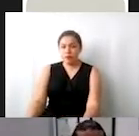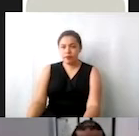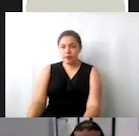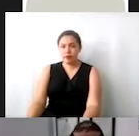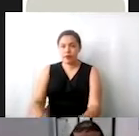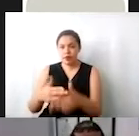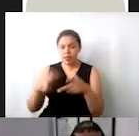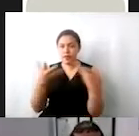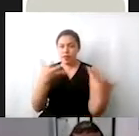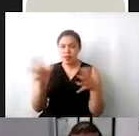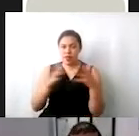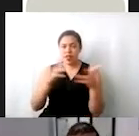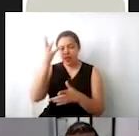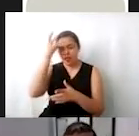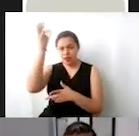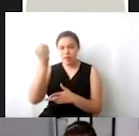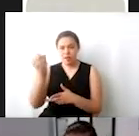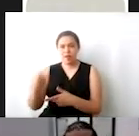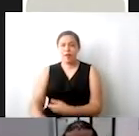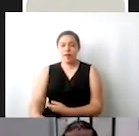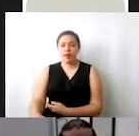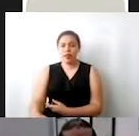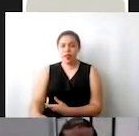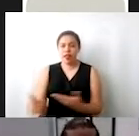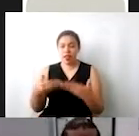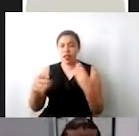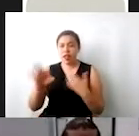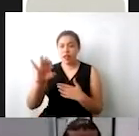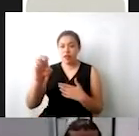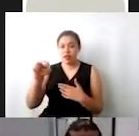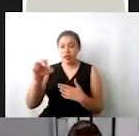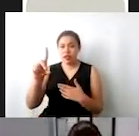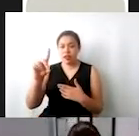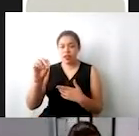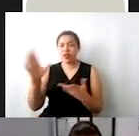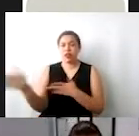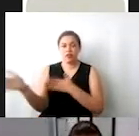aproximación a la definición. Ahora sí, Fer, si nos vamos a la que sigue.